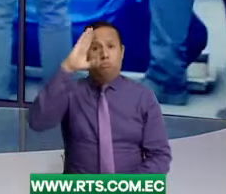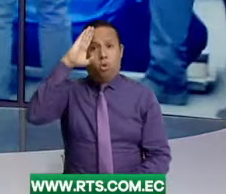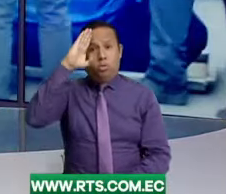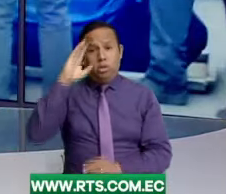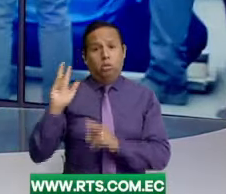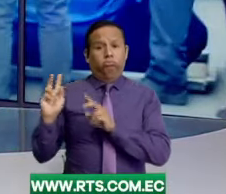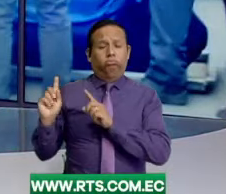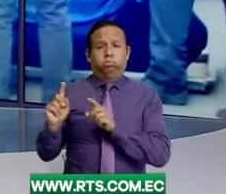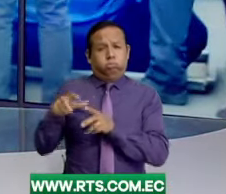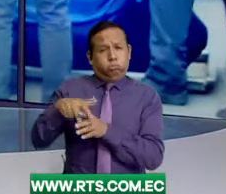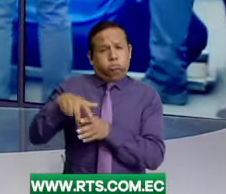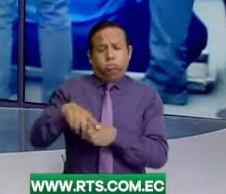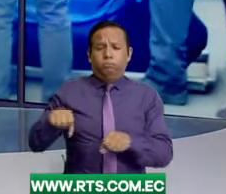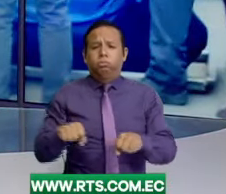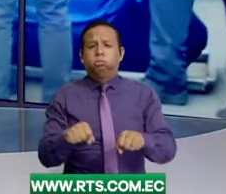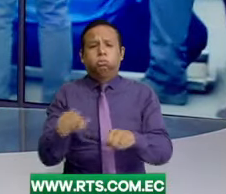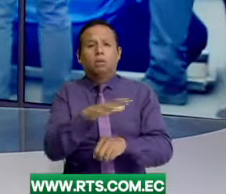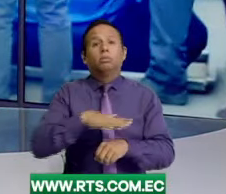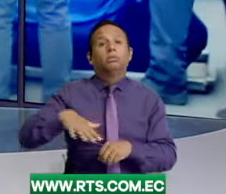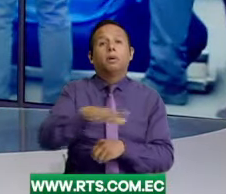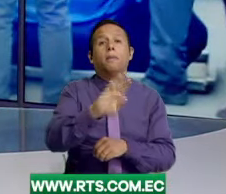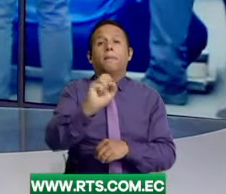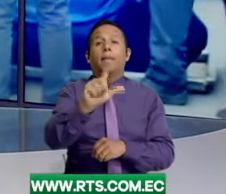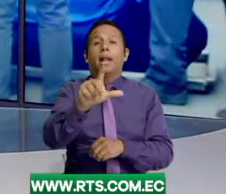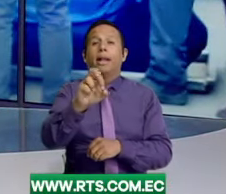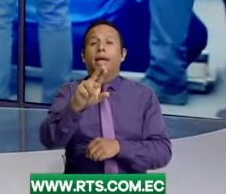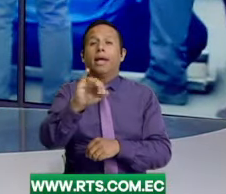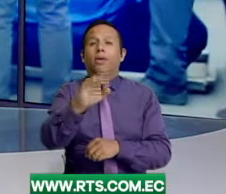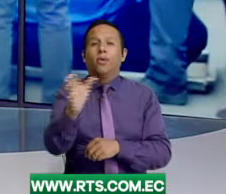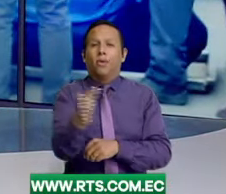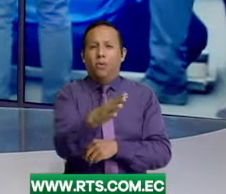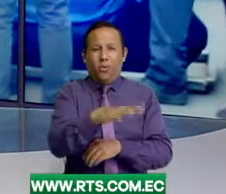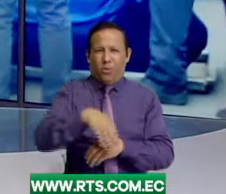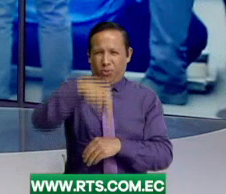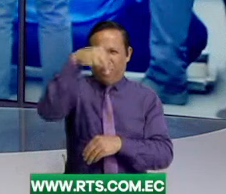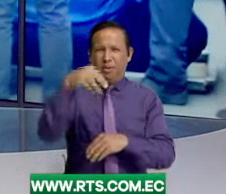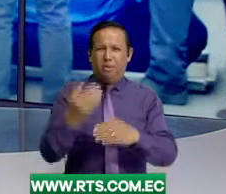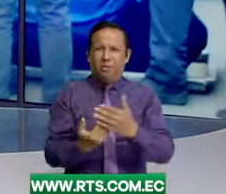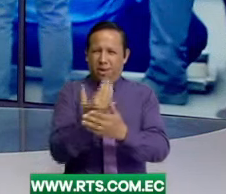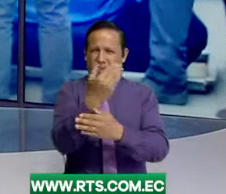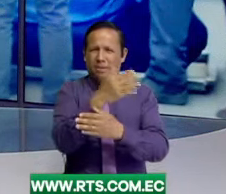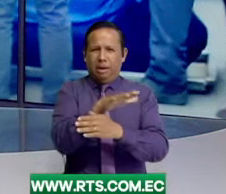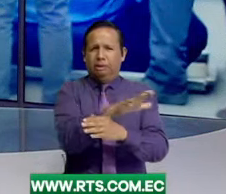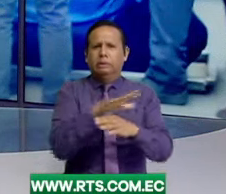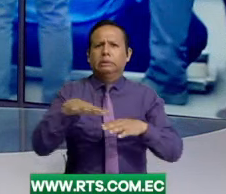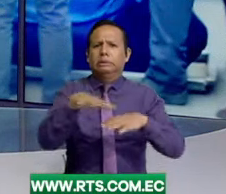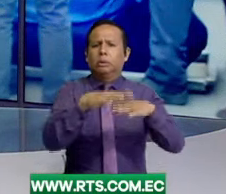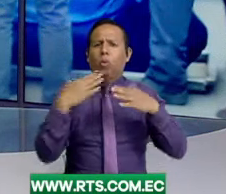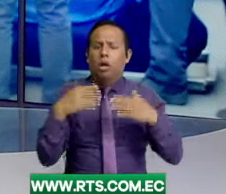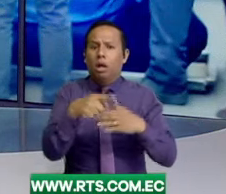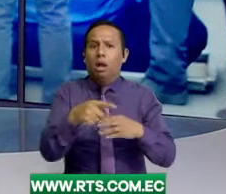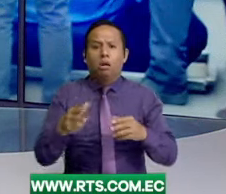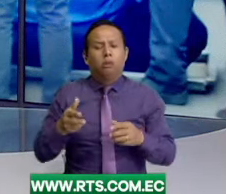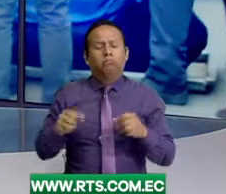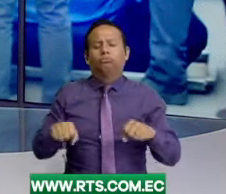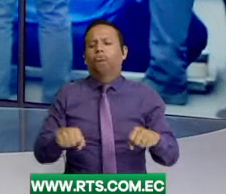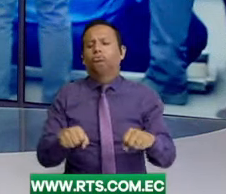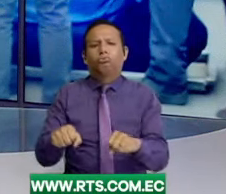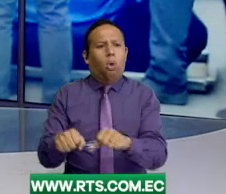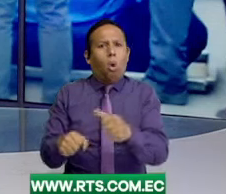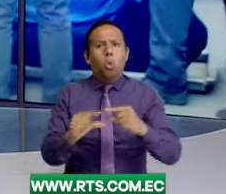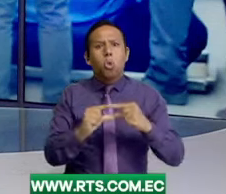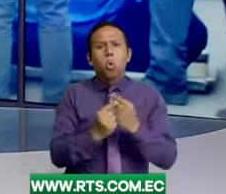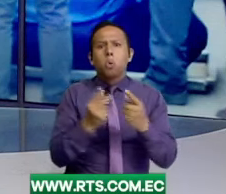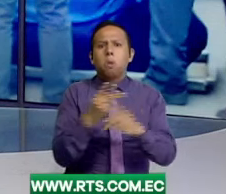Bloque 5 del sector Valerio Estacio en el distrito Nueva Prosperina de Guayaquil fueron emboscados y baleados por miembros de una